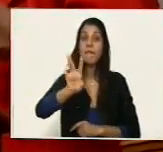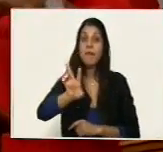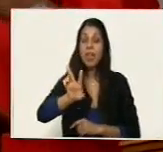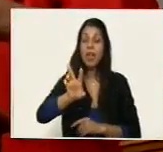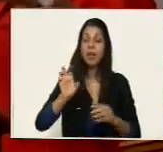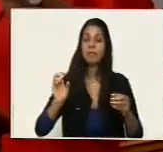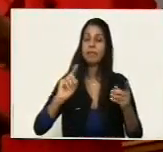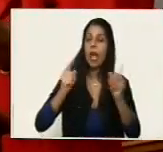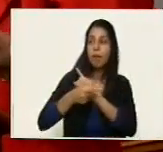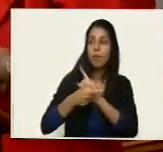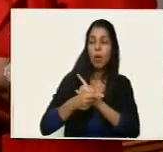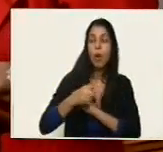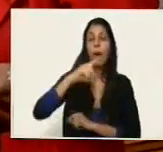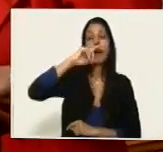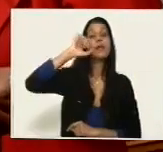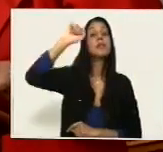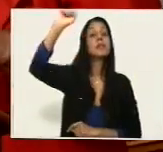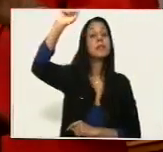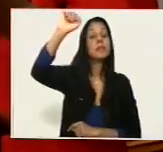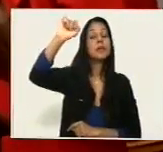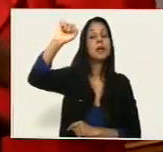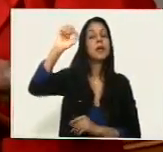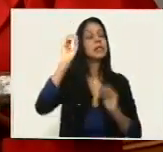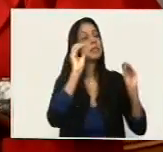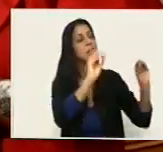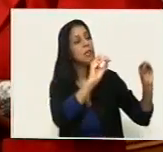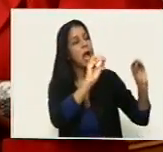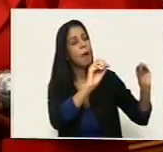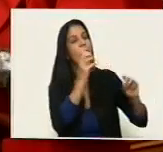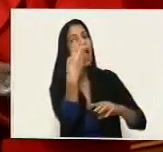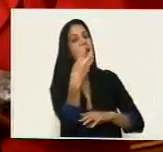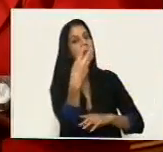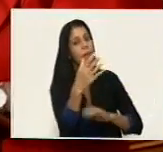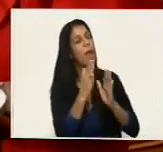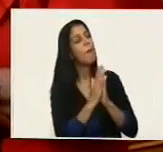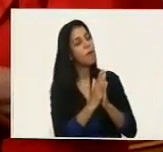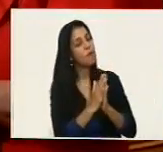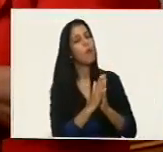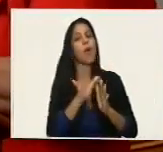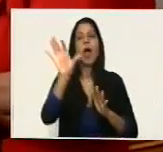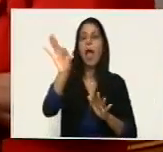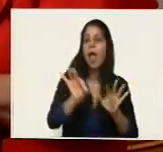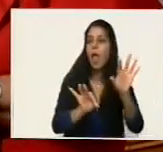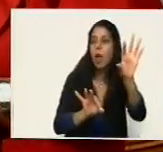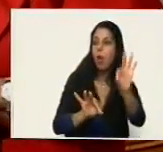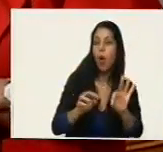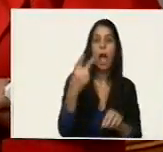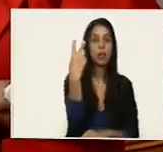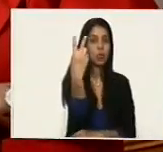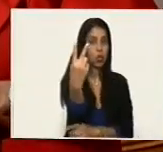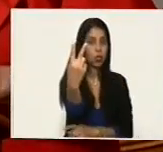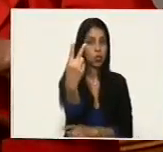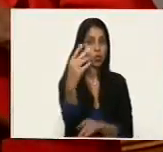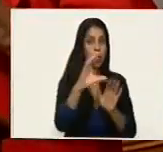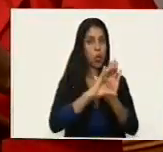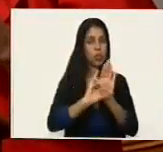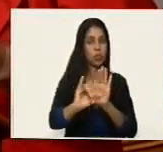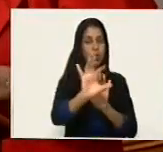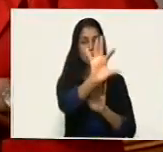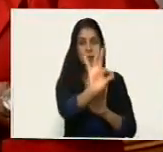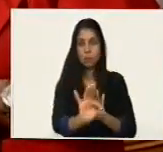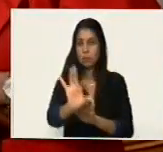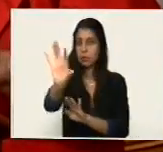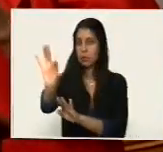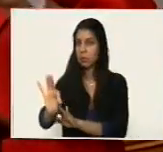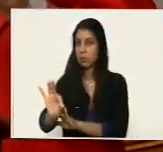precisamente nos está solicitando que postulemos a 2 constituyentes para formar